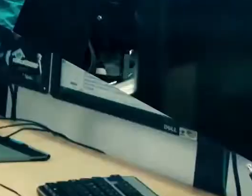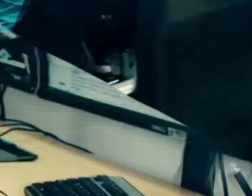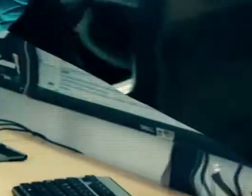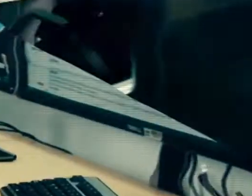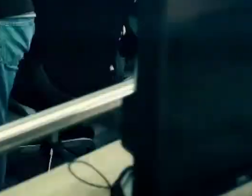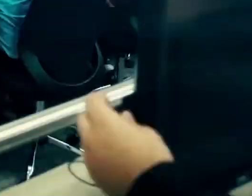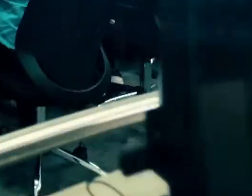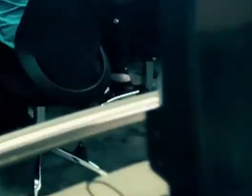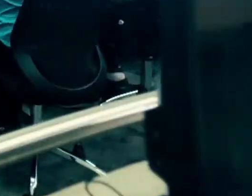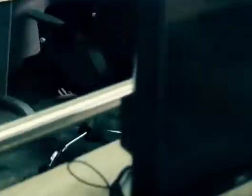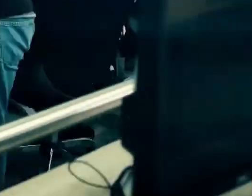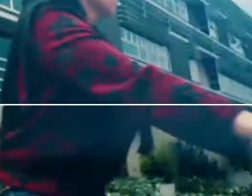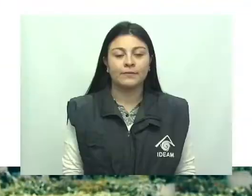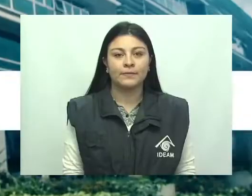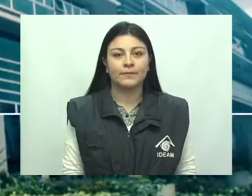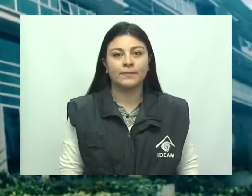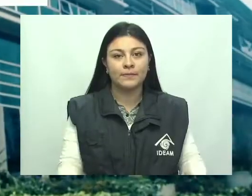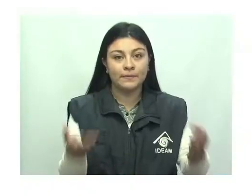Música